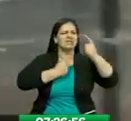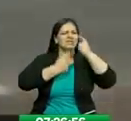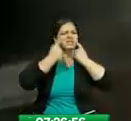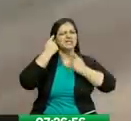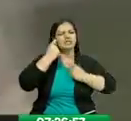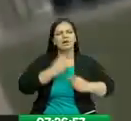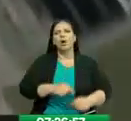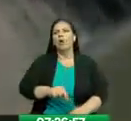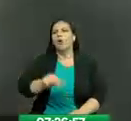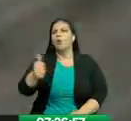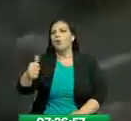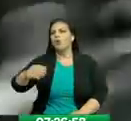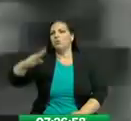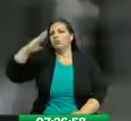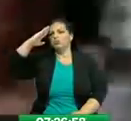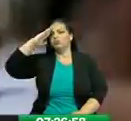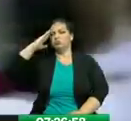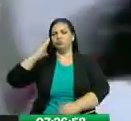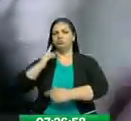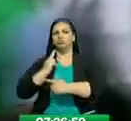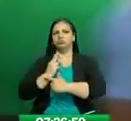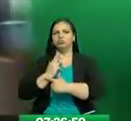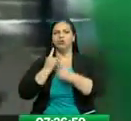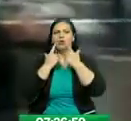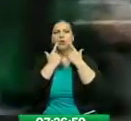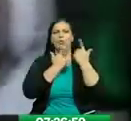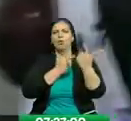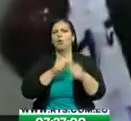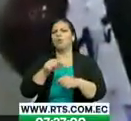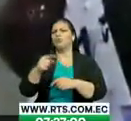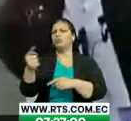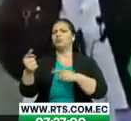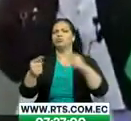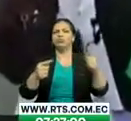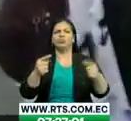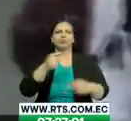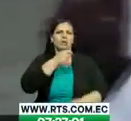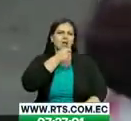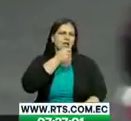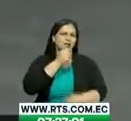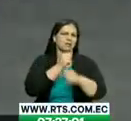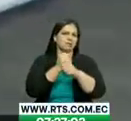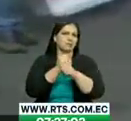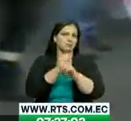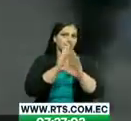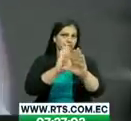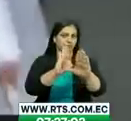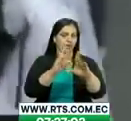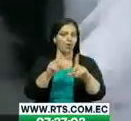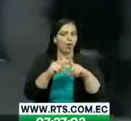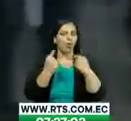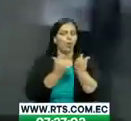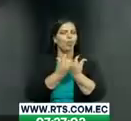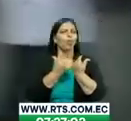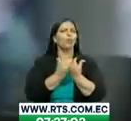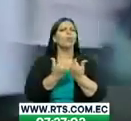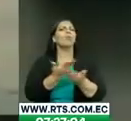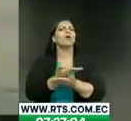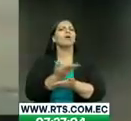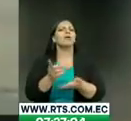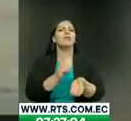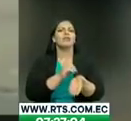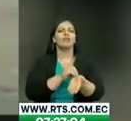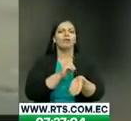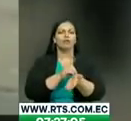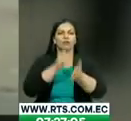que estuvo presente en lo que denominan la zona caliente. Presente en todo el centro del conflicto. Estaban ahí para ayudar. Se trata